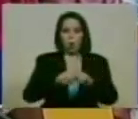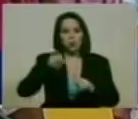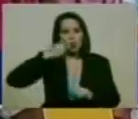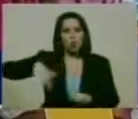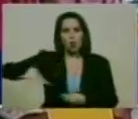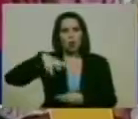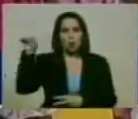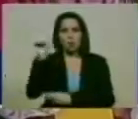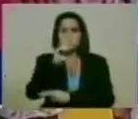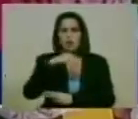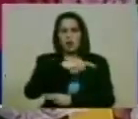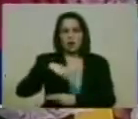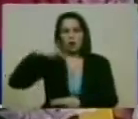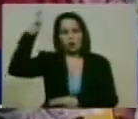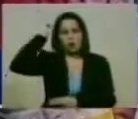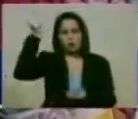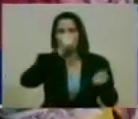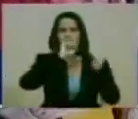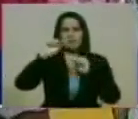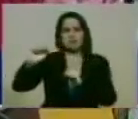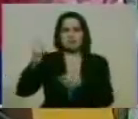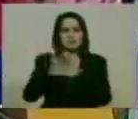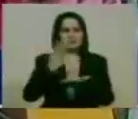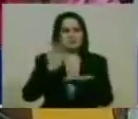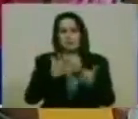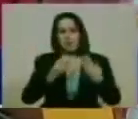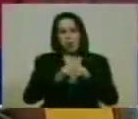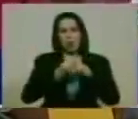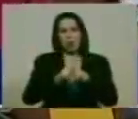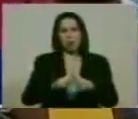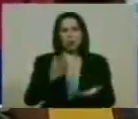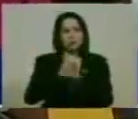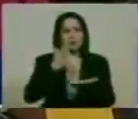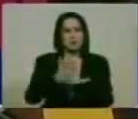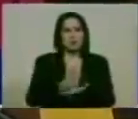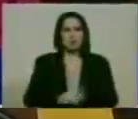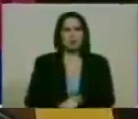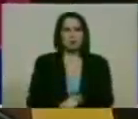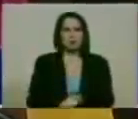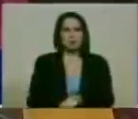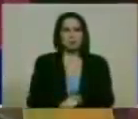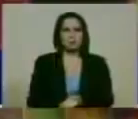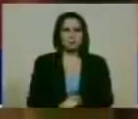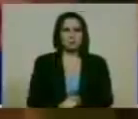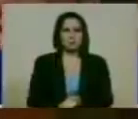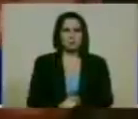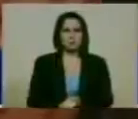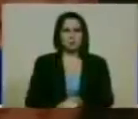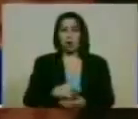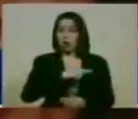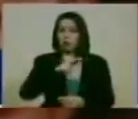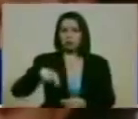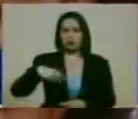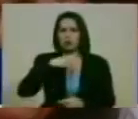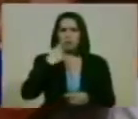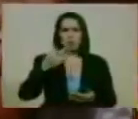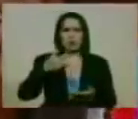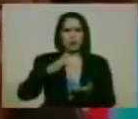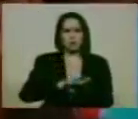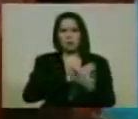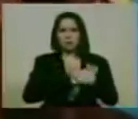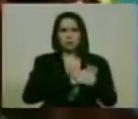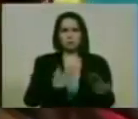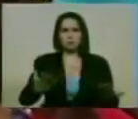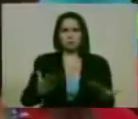patria lo defenderemos. Cueste lo que cueste, presidente. Si la vida hay que entregarla, moriremos satisfechos por haber elegido